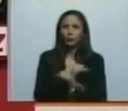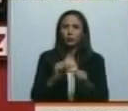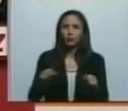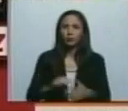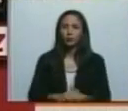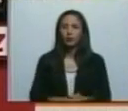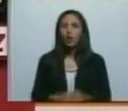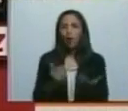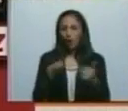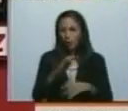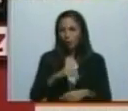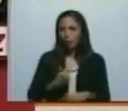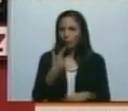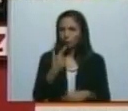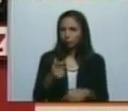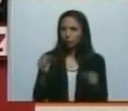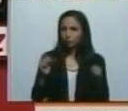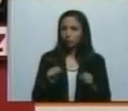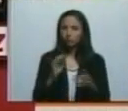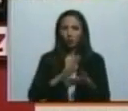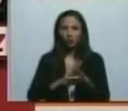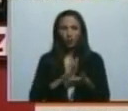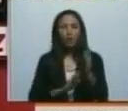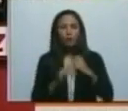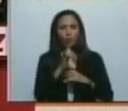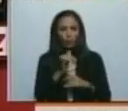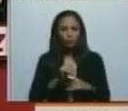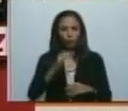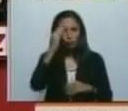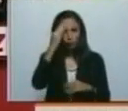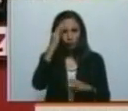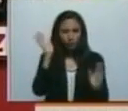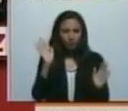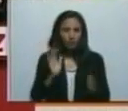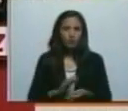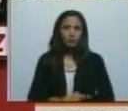con un poco más de información.